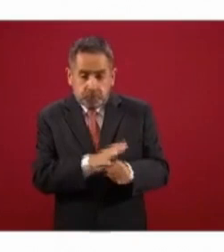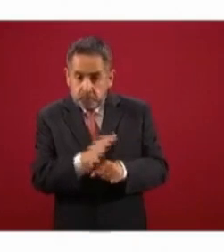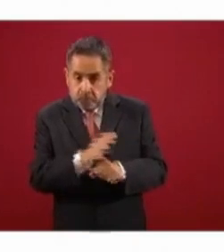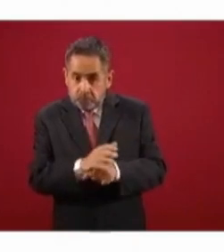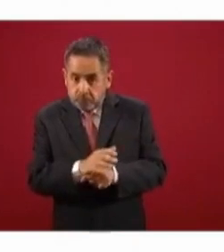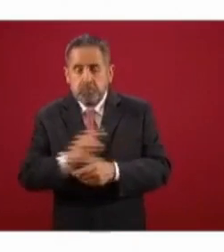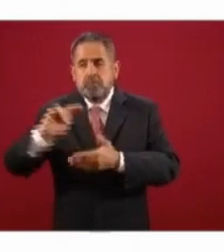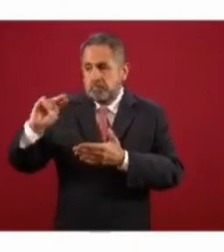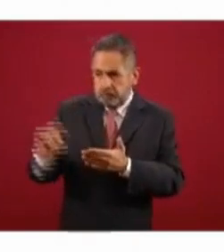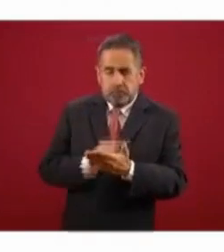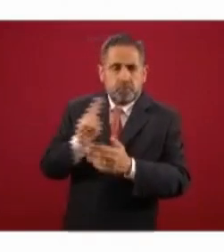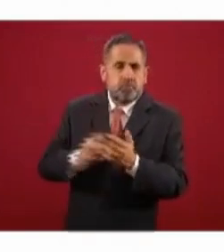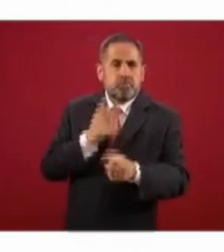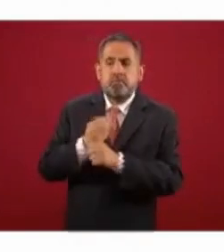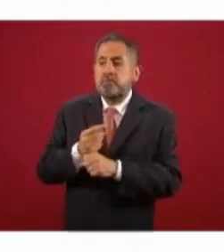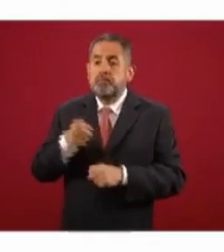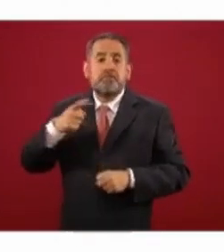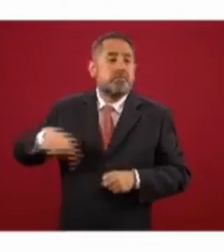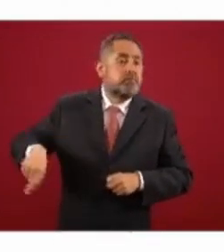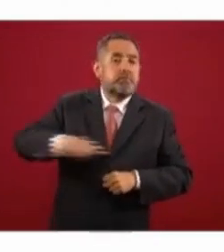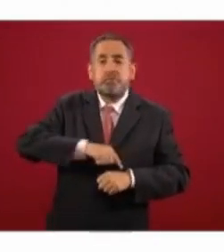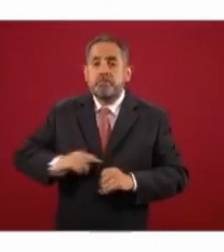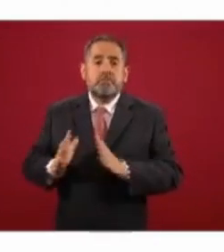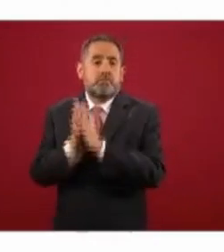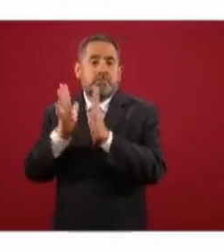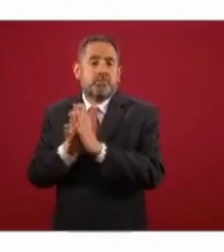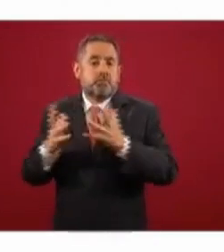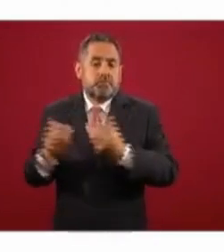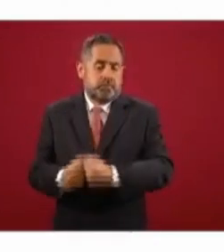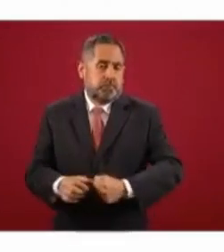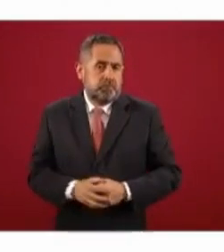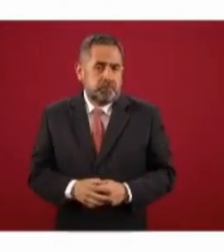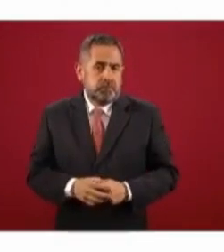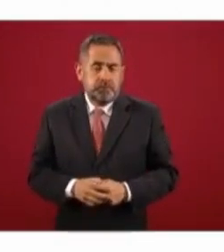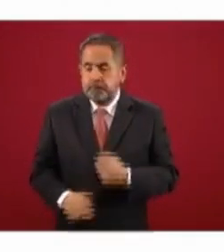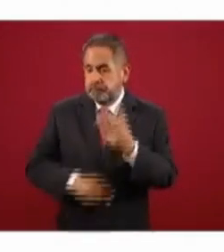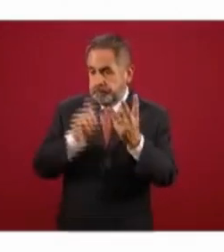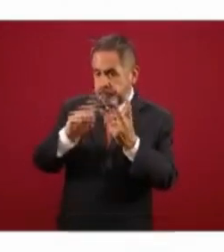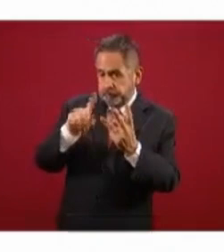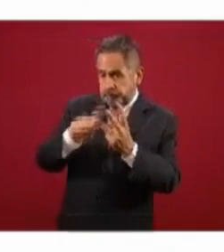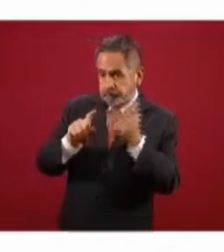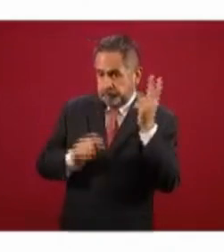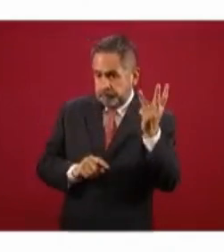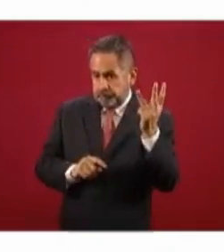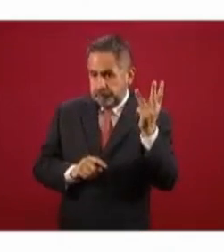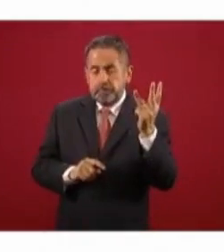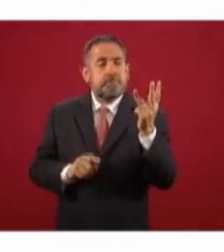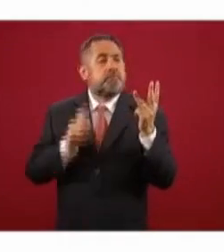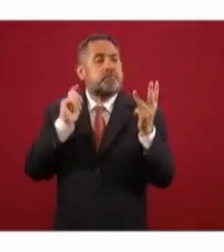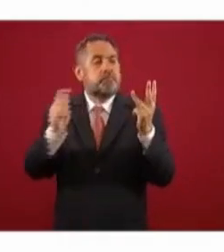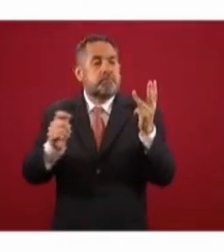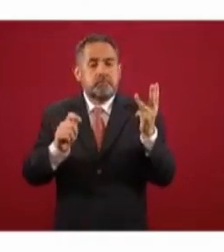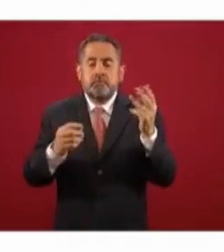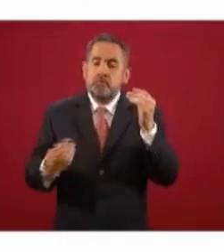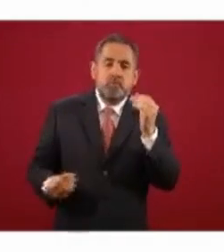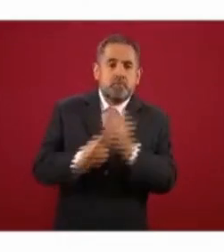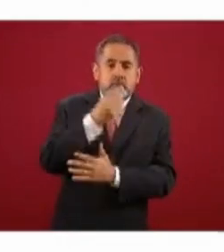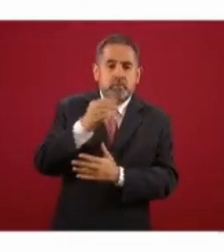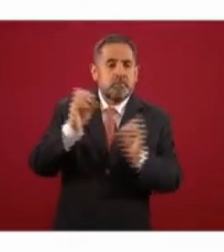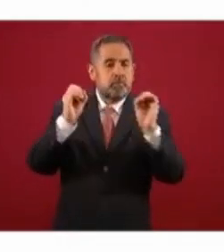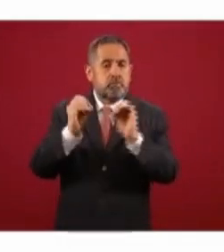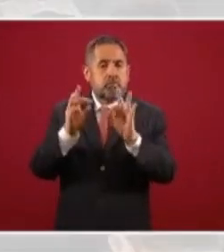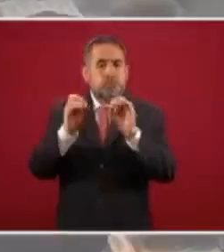existentes. El tercer pilar de la reforma tiene que ver con la creación del Centro Federal de Conciliación